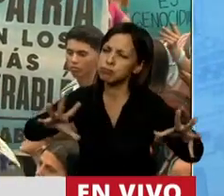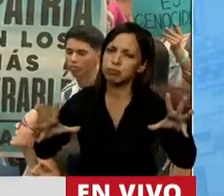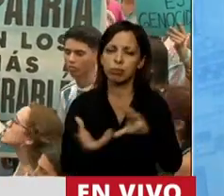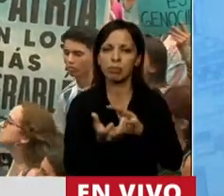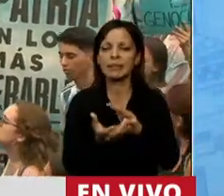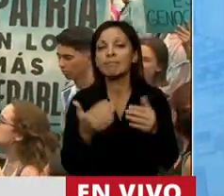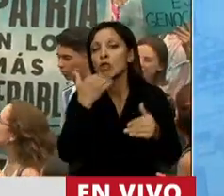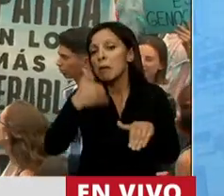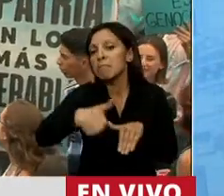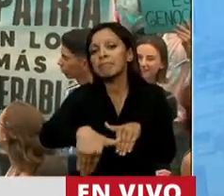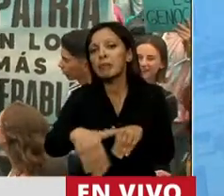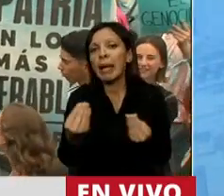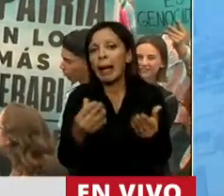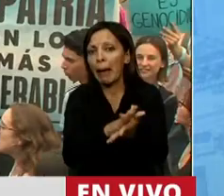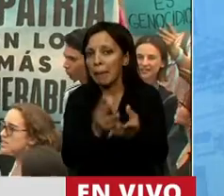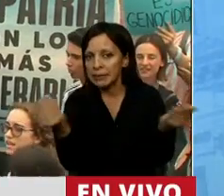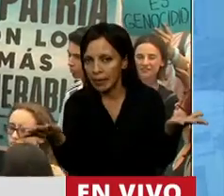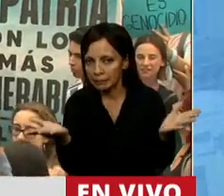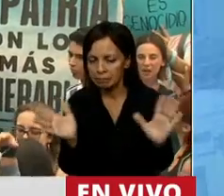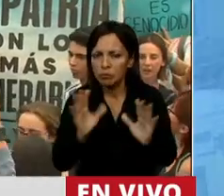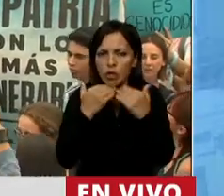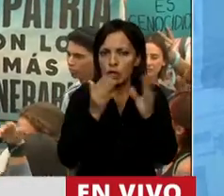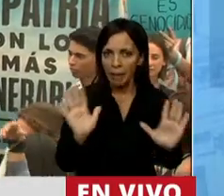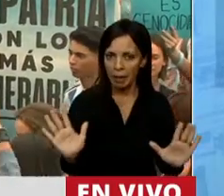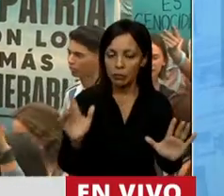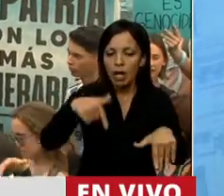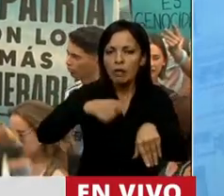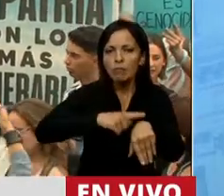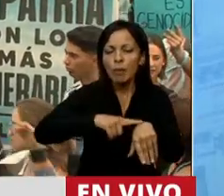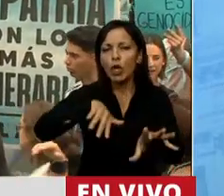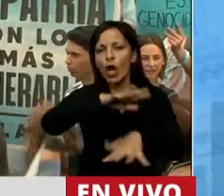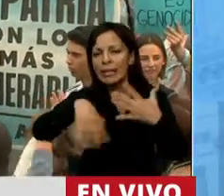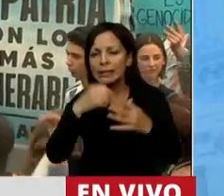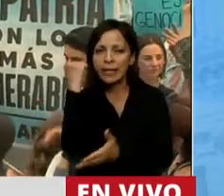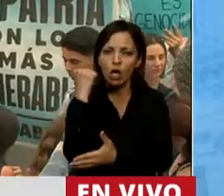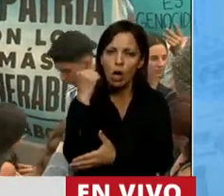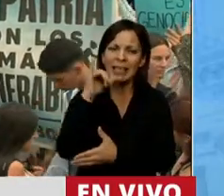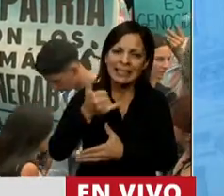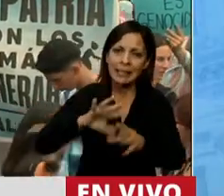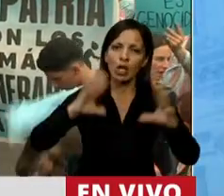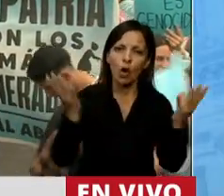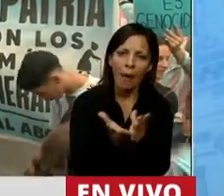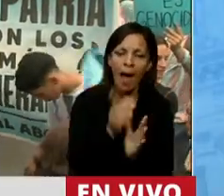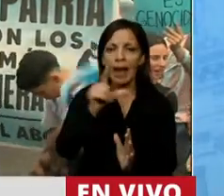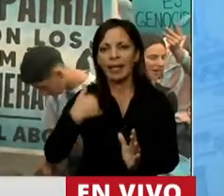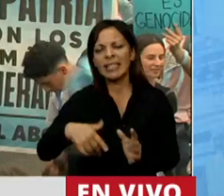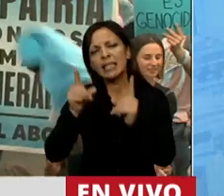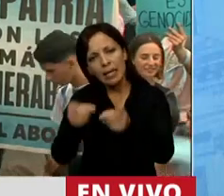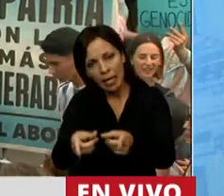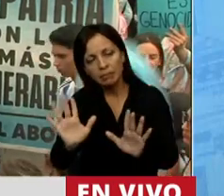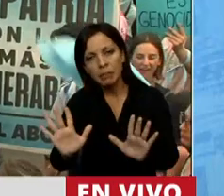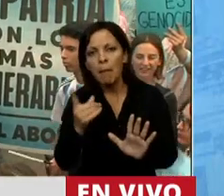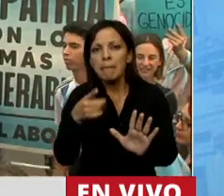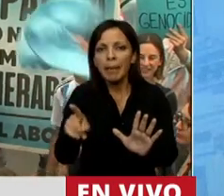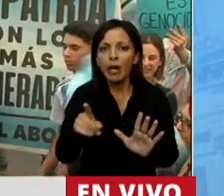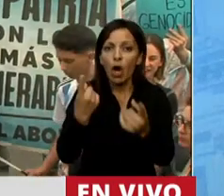sabemos todavía cómo va a ser el mundo después de esta pandemia. Estamos en una enorme crisis económica global y en la Argentina en particular. Pero